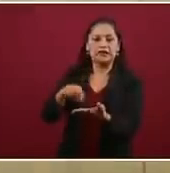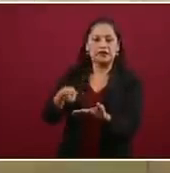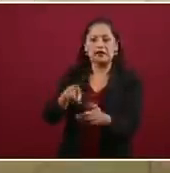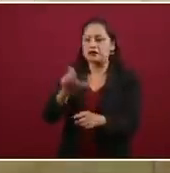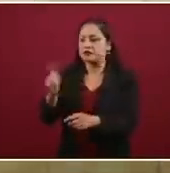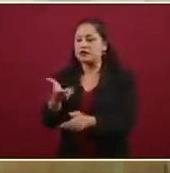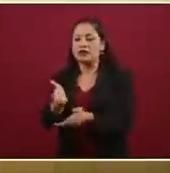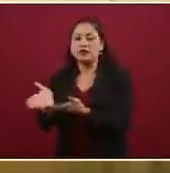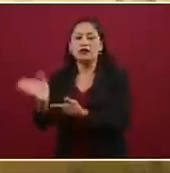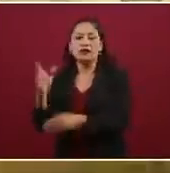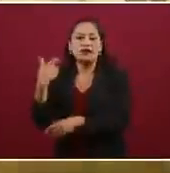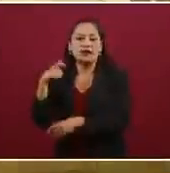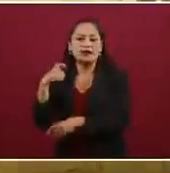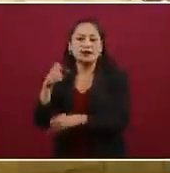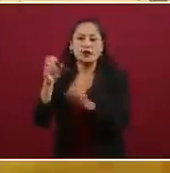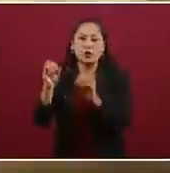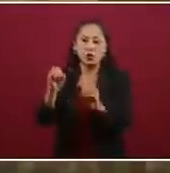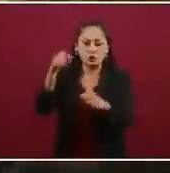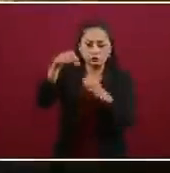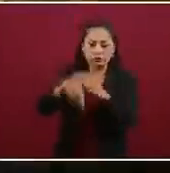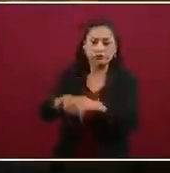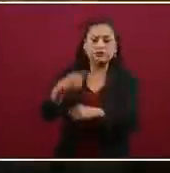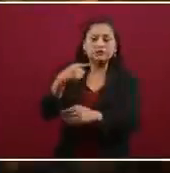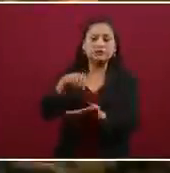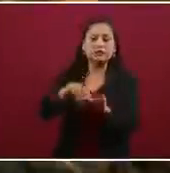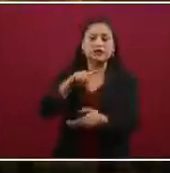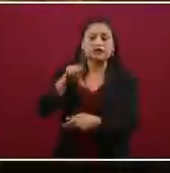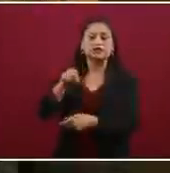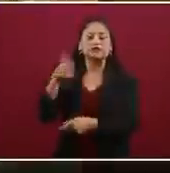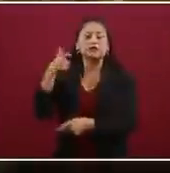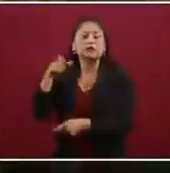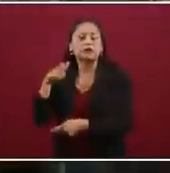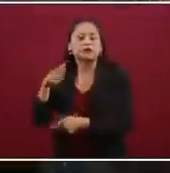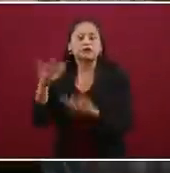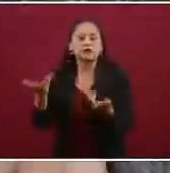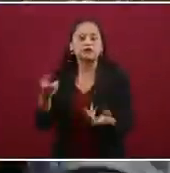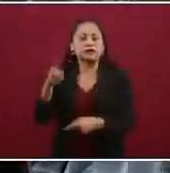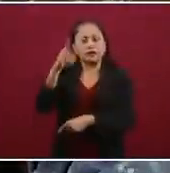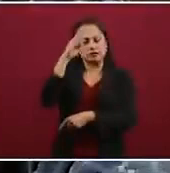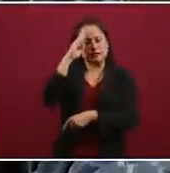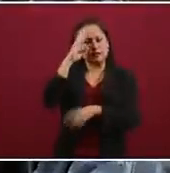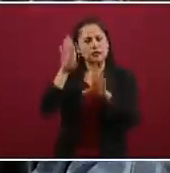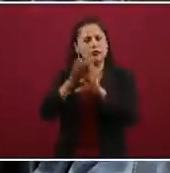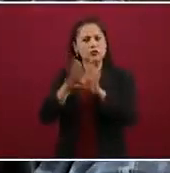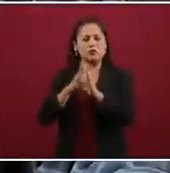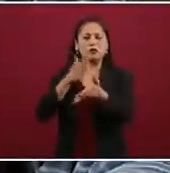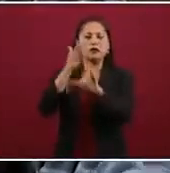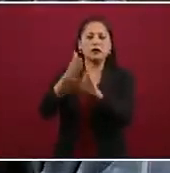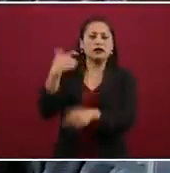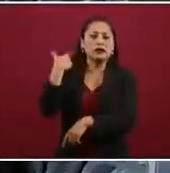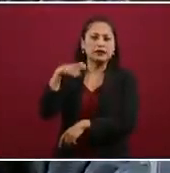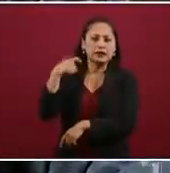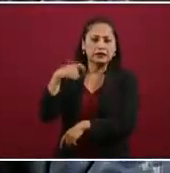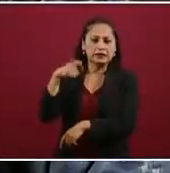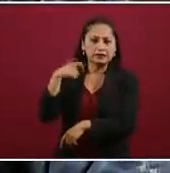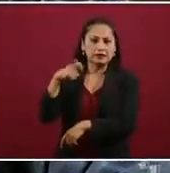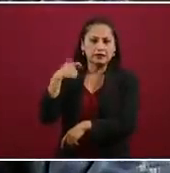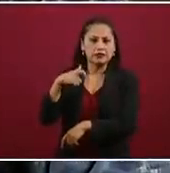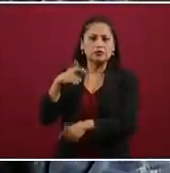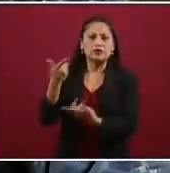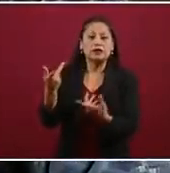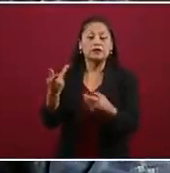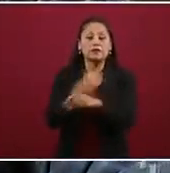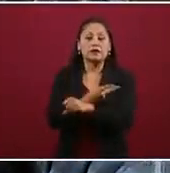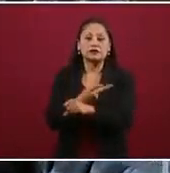decidir. Hay una decisión central. Ir a Querétaro implica rescatar a los miembros que están presos en Querétaro de